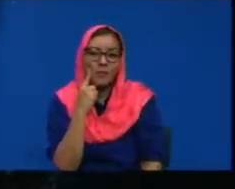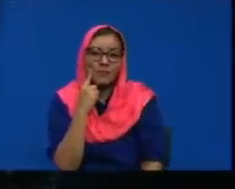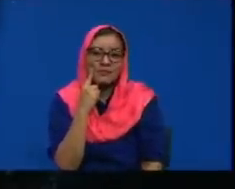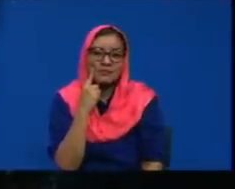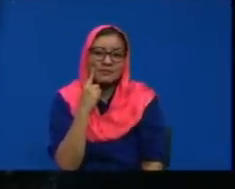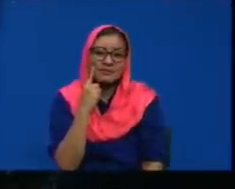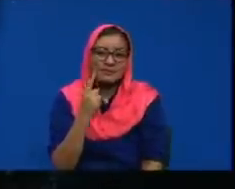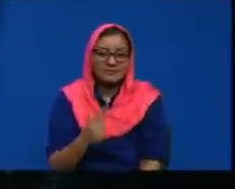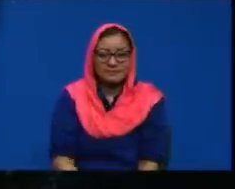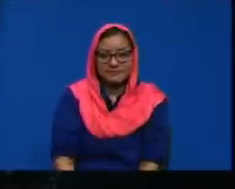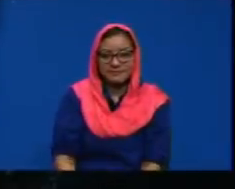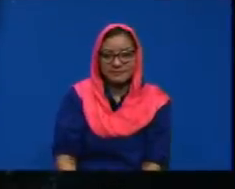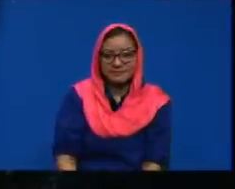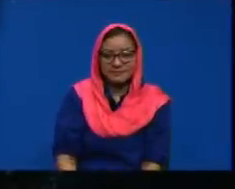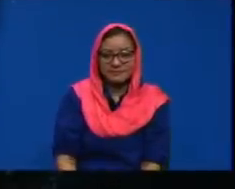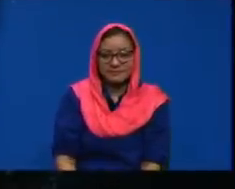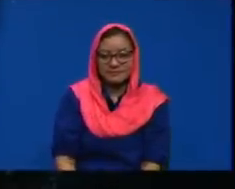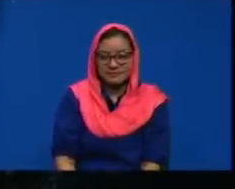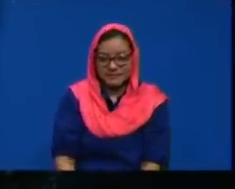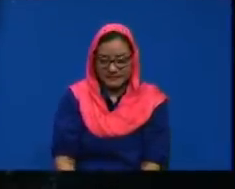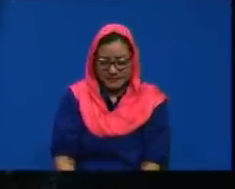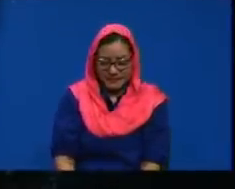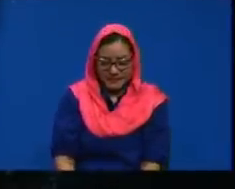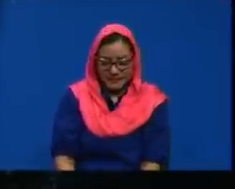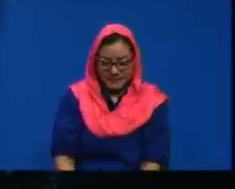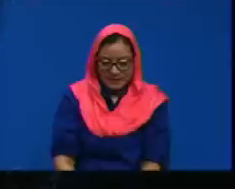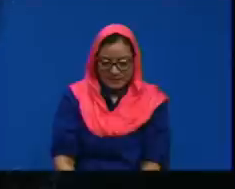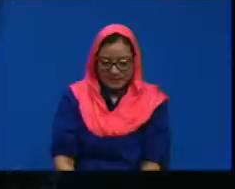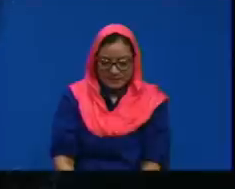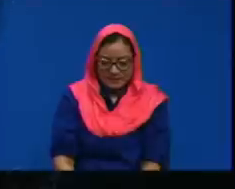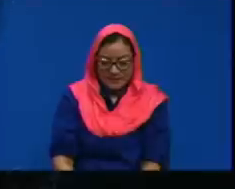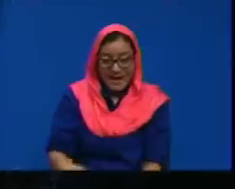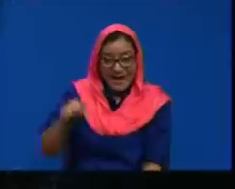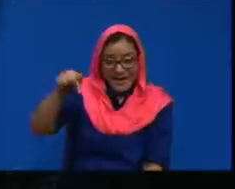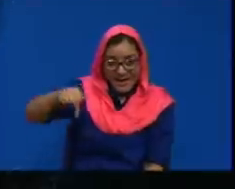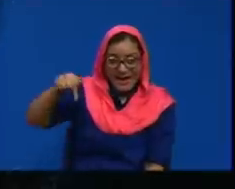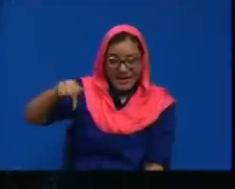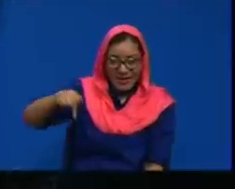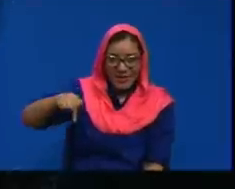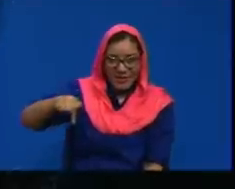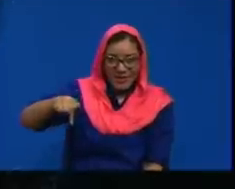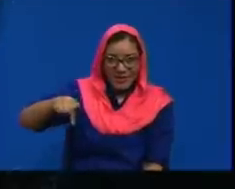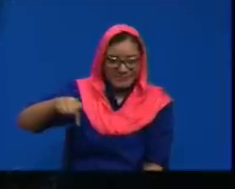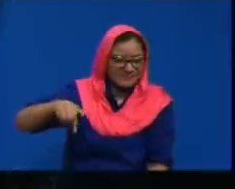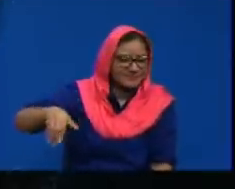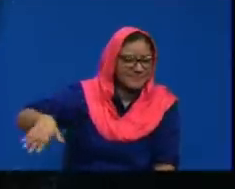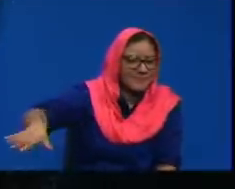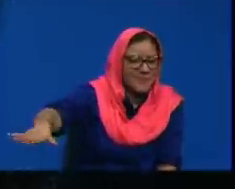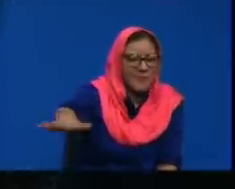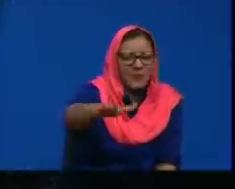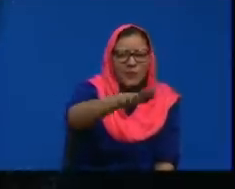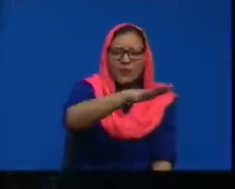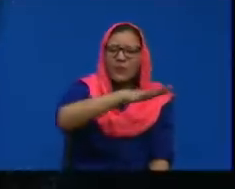lo tanto, dice el Señor, ahora, pueblo,